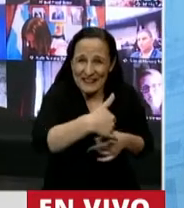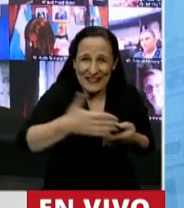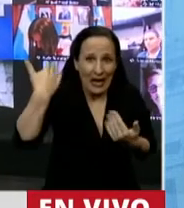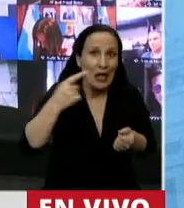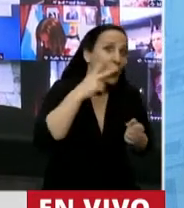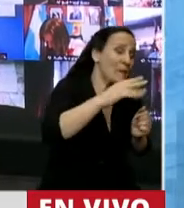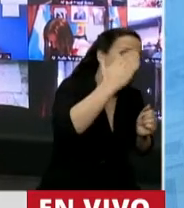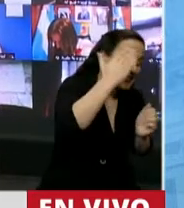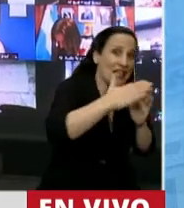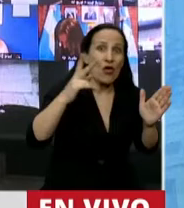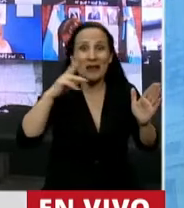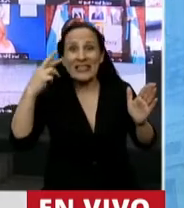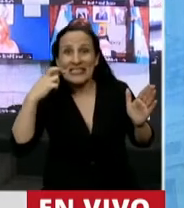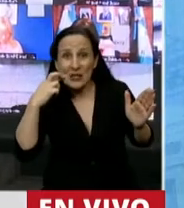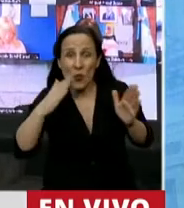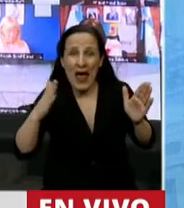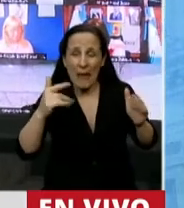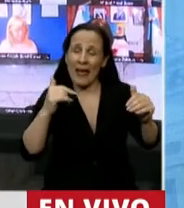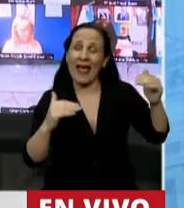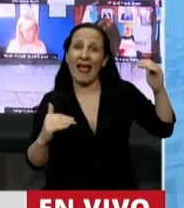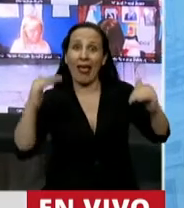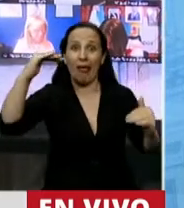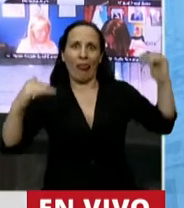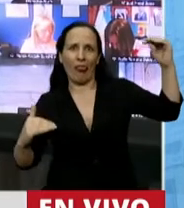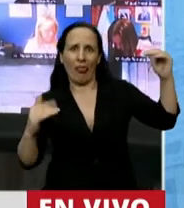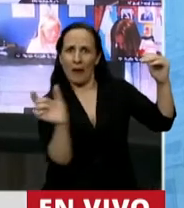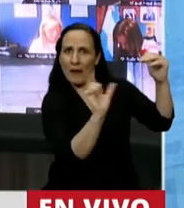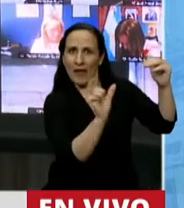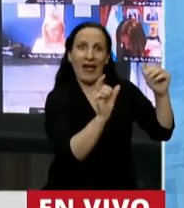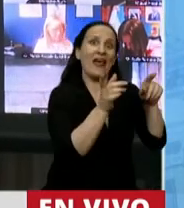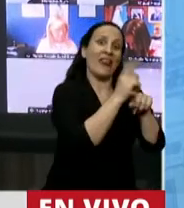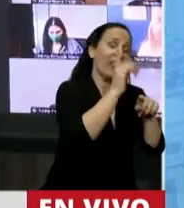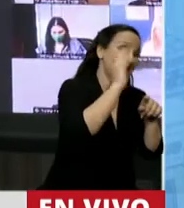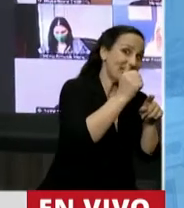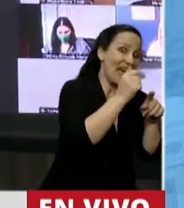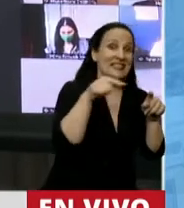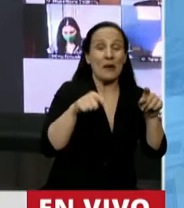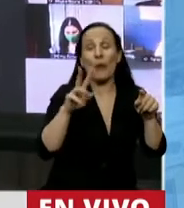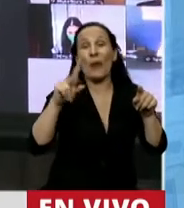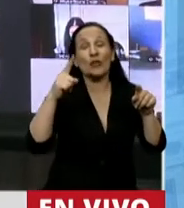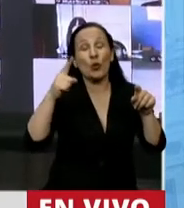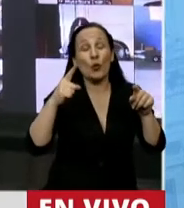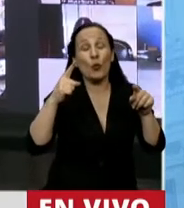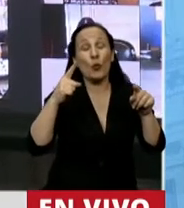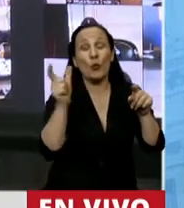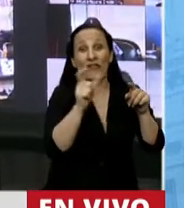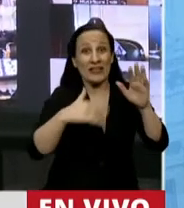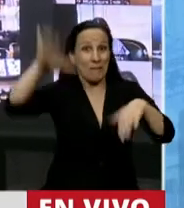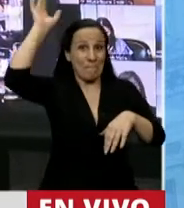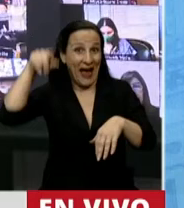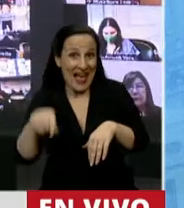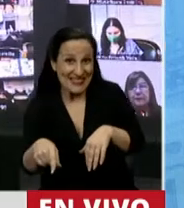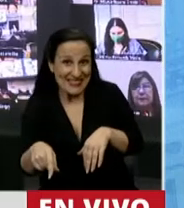de desigualdad entre el 10% más rico y el 10% más pobre trepó de 16 a 21 veces, a pesar de que nuestro país